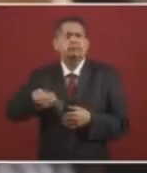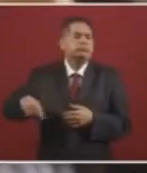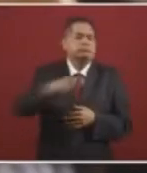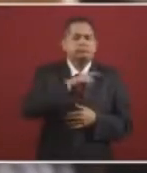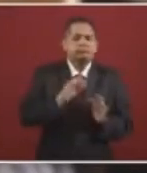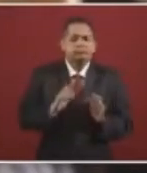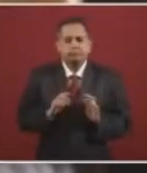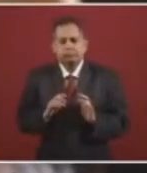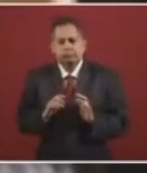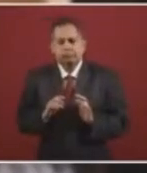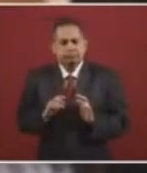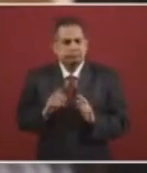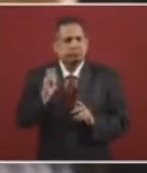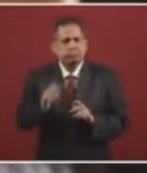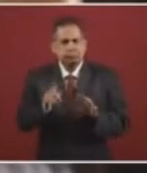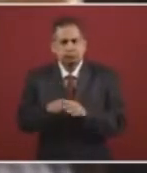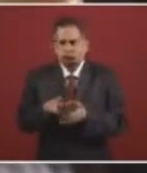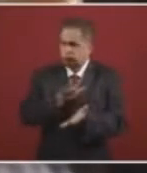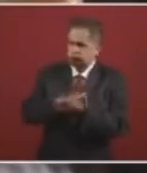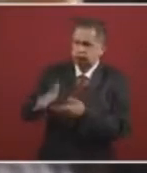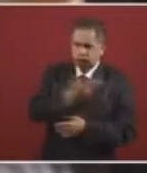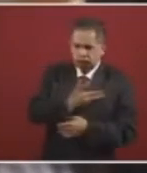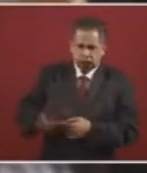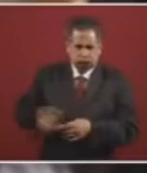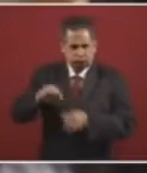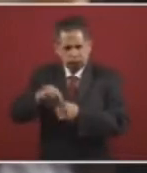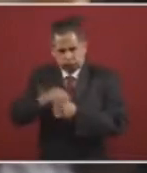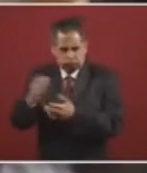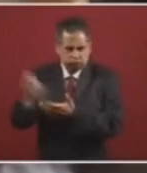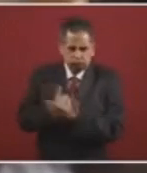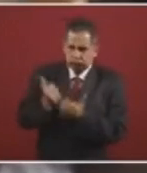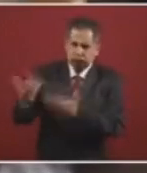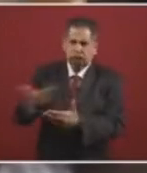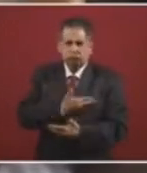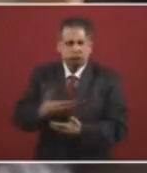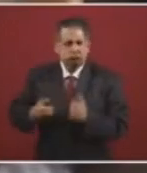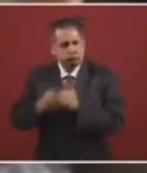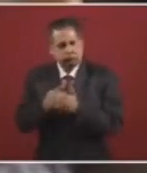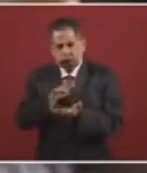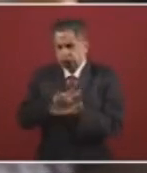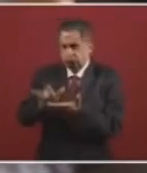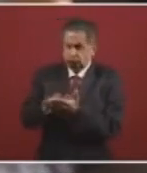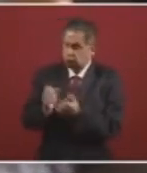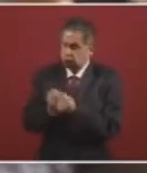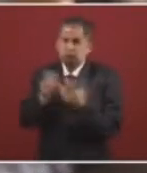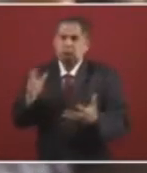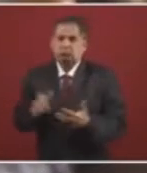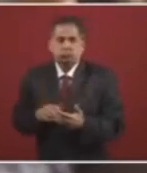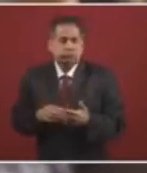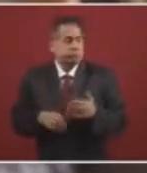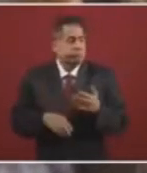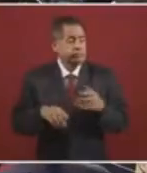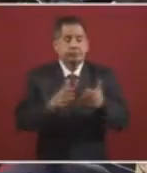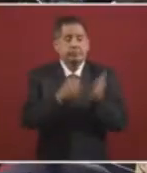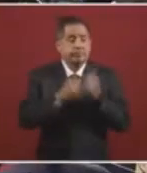se respaldaría a su presidente elegido democráticamente, ya digo, con un respaldo impresionante, contra un golpe de